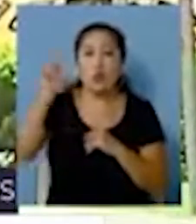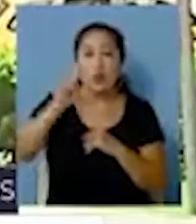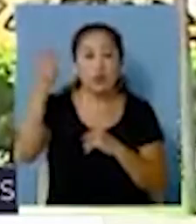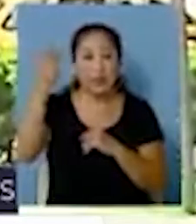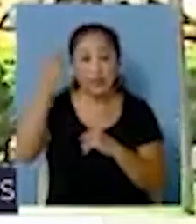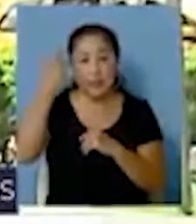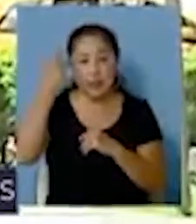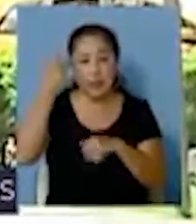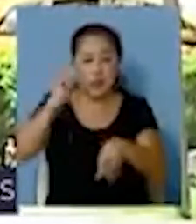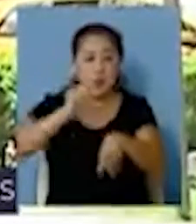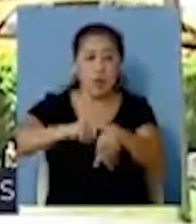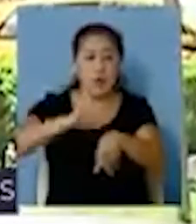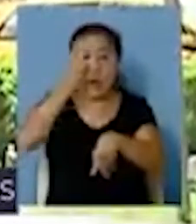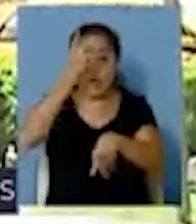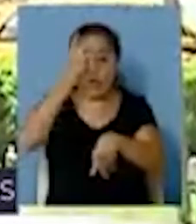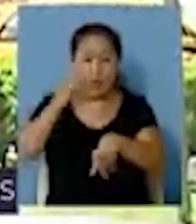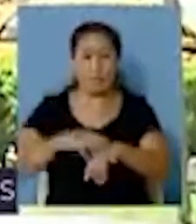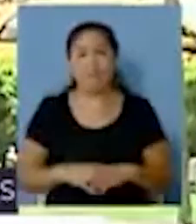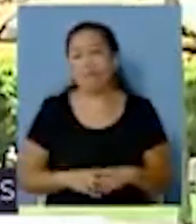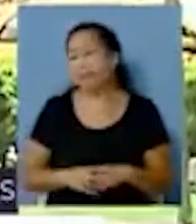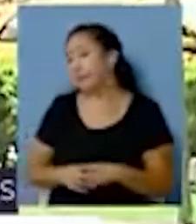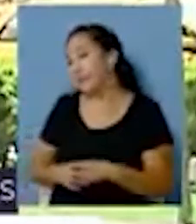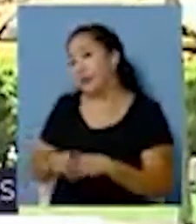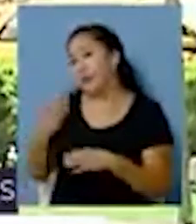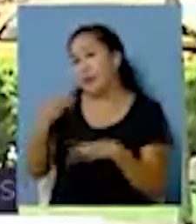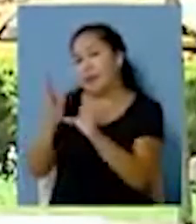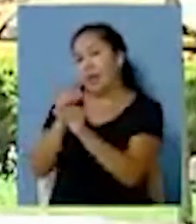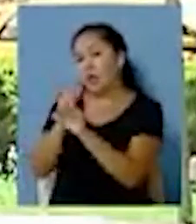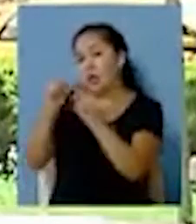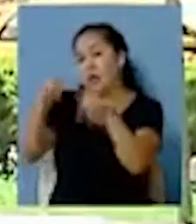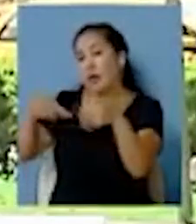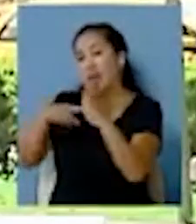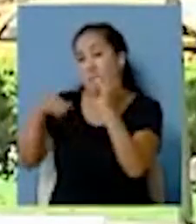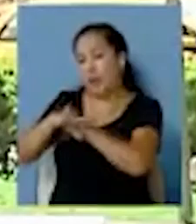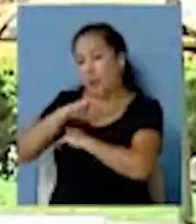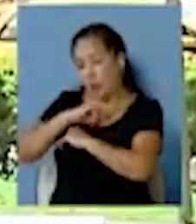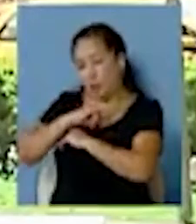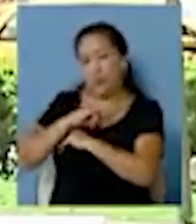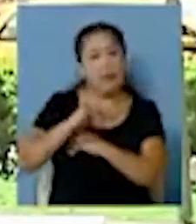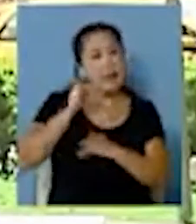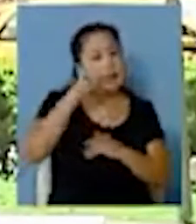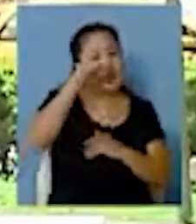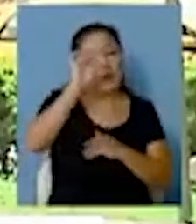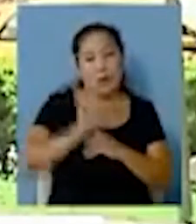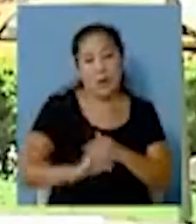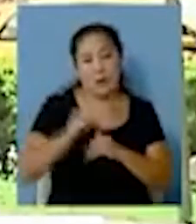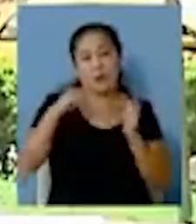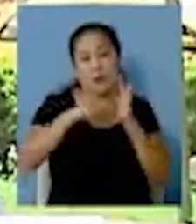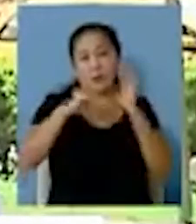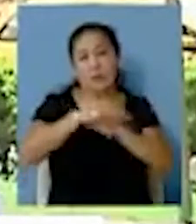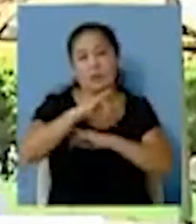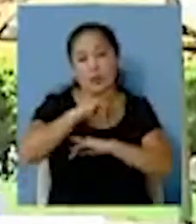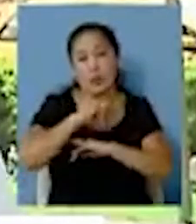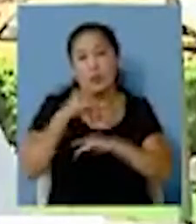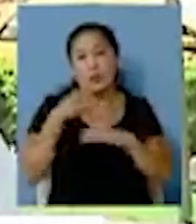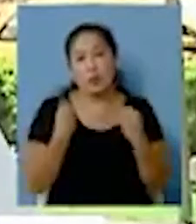18, a partir de las 0 horas del lunes 18. ¿Esto es para los colectivos de capital únicamente? Sí, esto es, digamos,